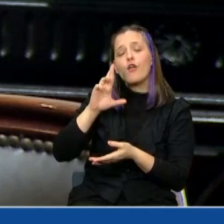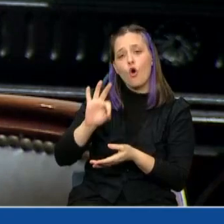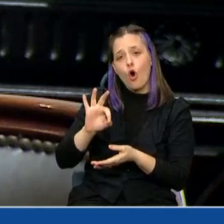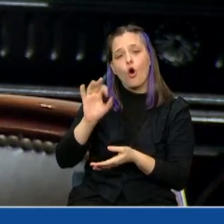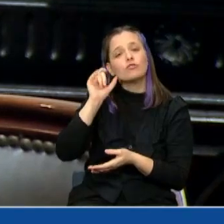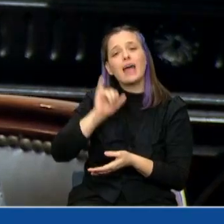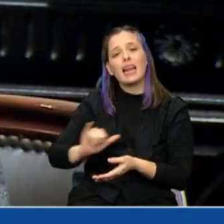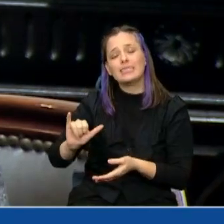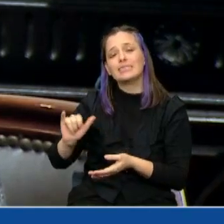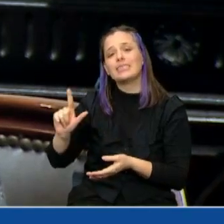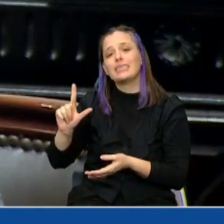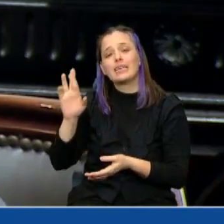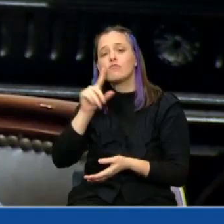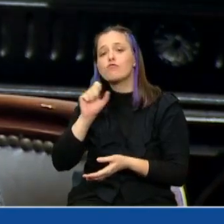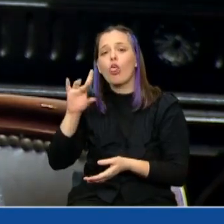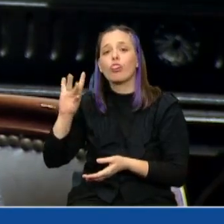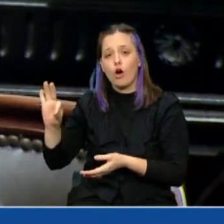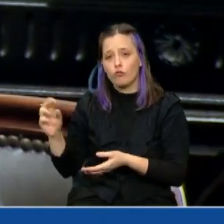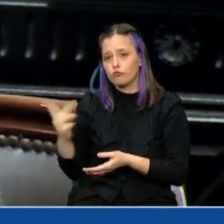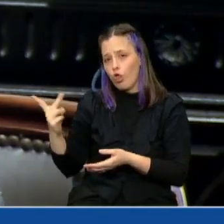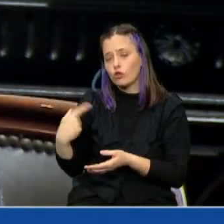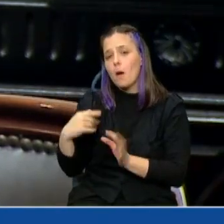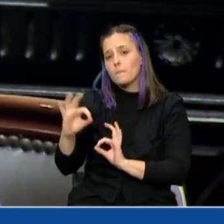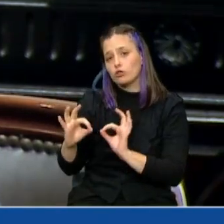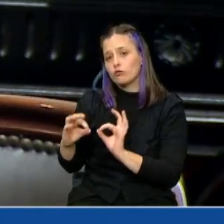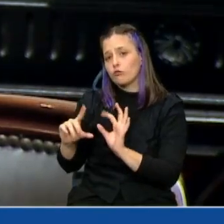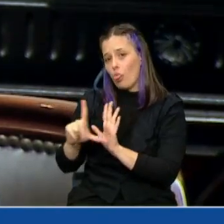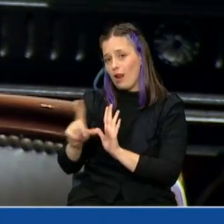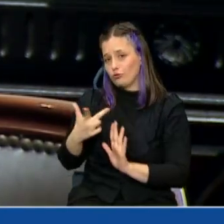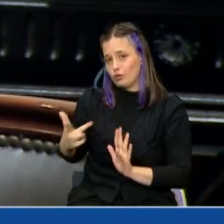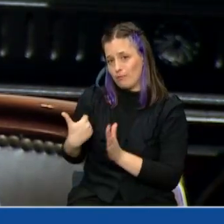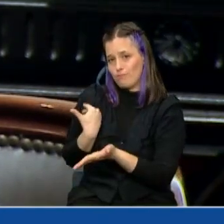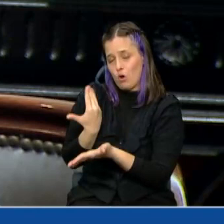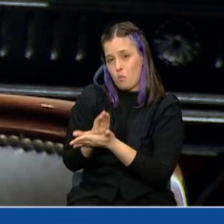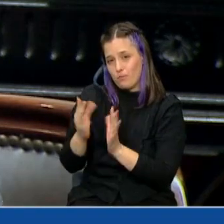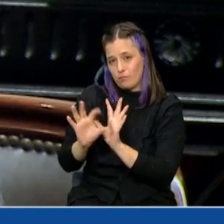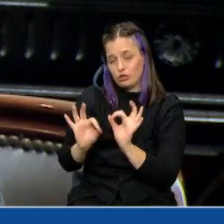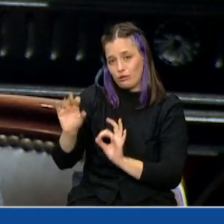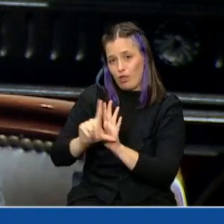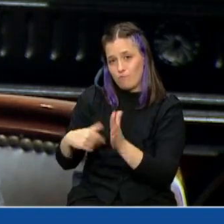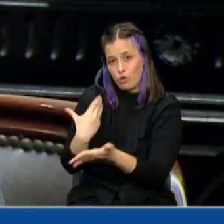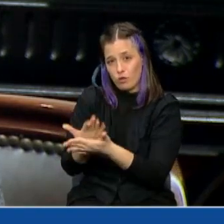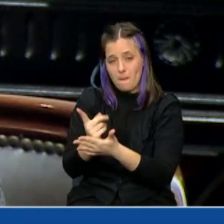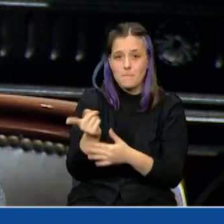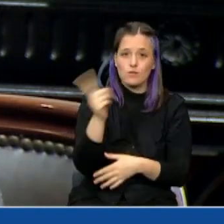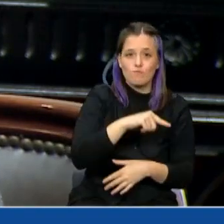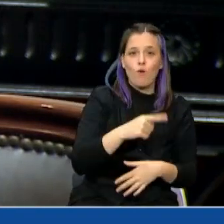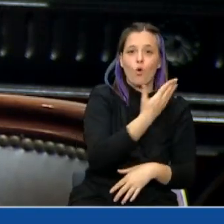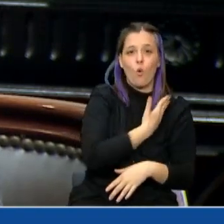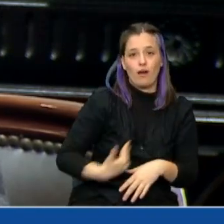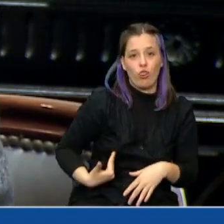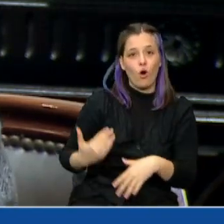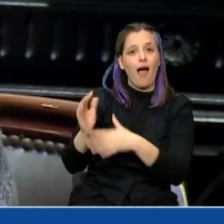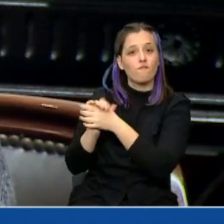Ritondo, hemos presentado un proyecto que reproduce una ley que tuvo vigencia durante el gobierno del presidente Alfonsín y que